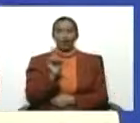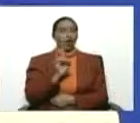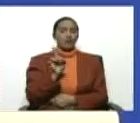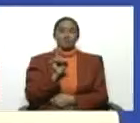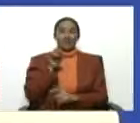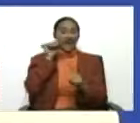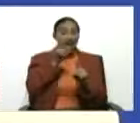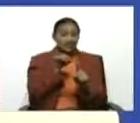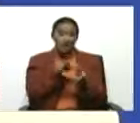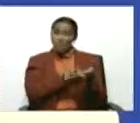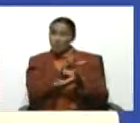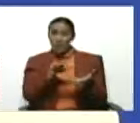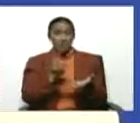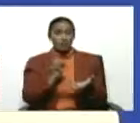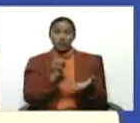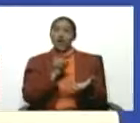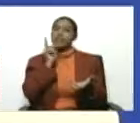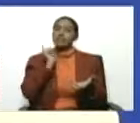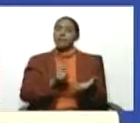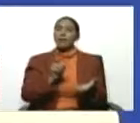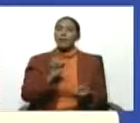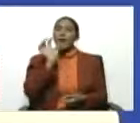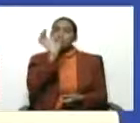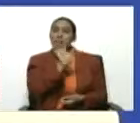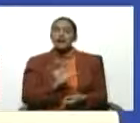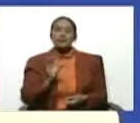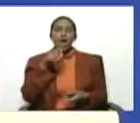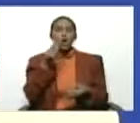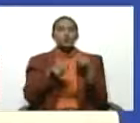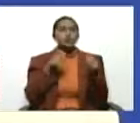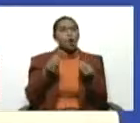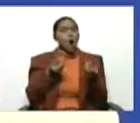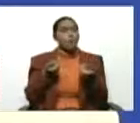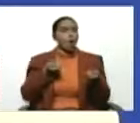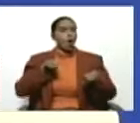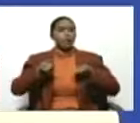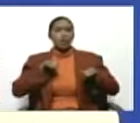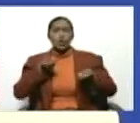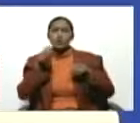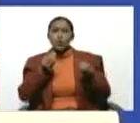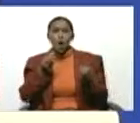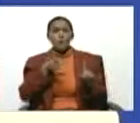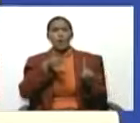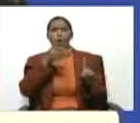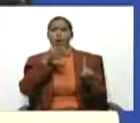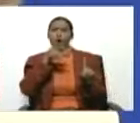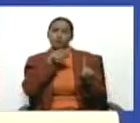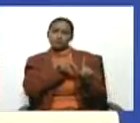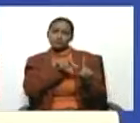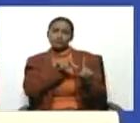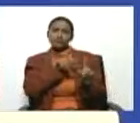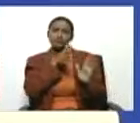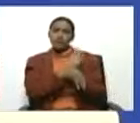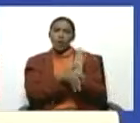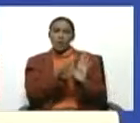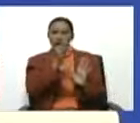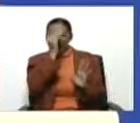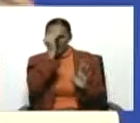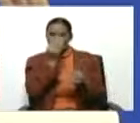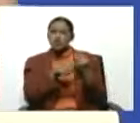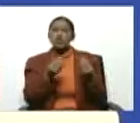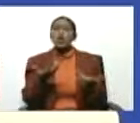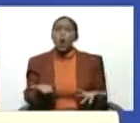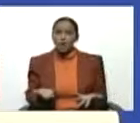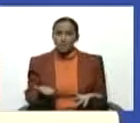que que que puedan manejar esto pero el peligro más grande como para china nosotros por